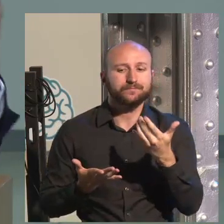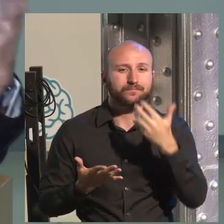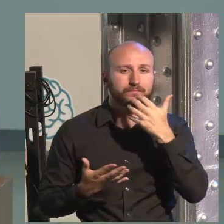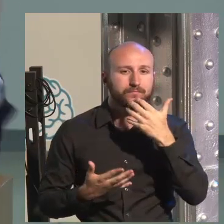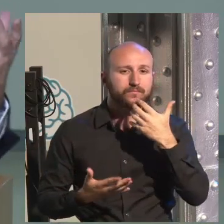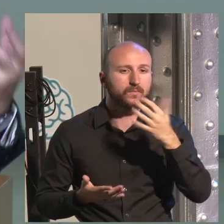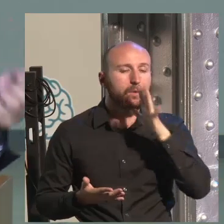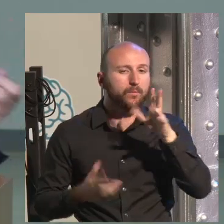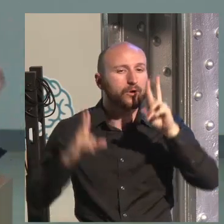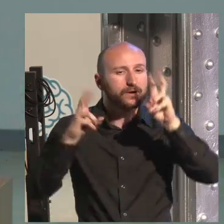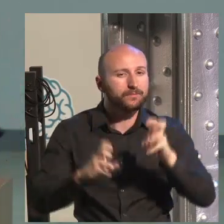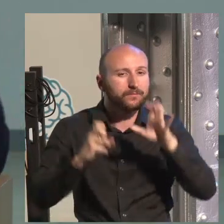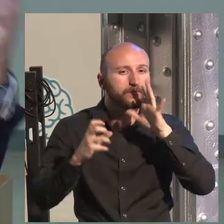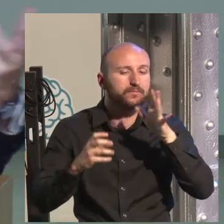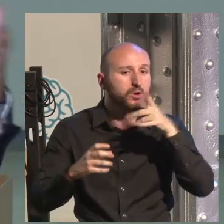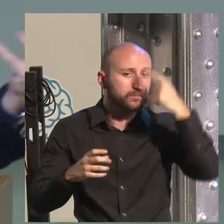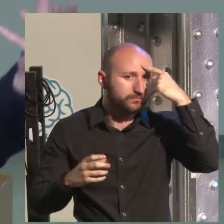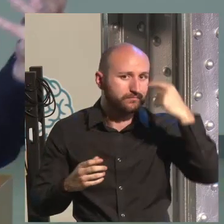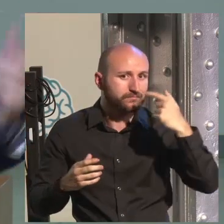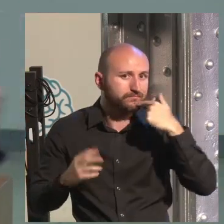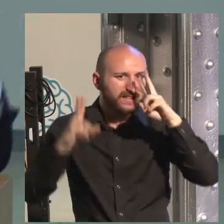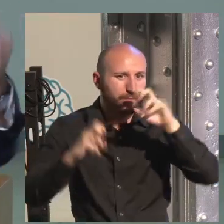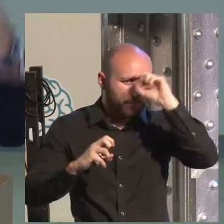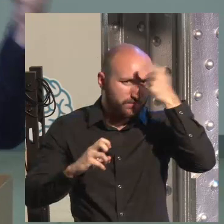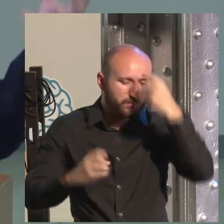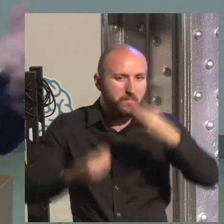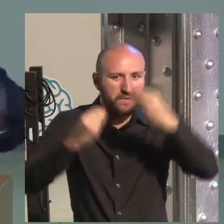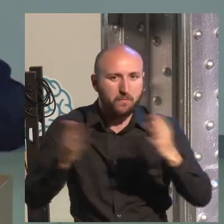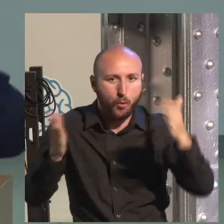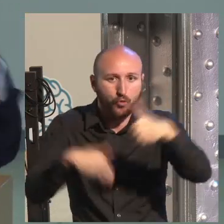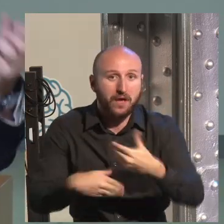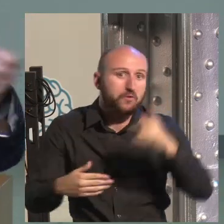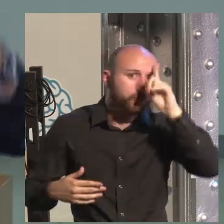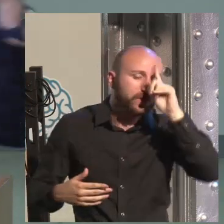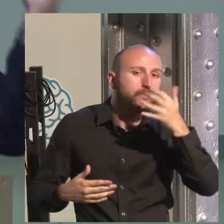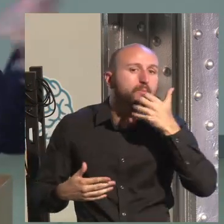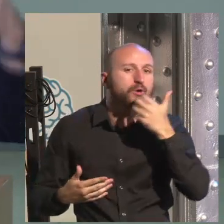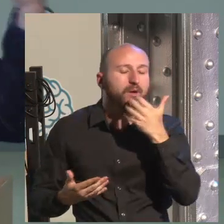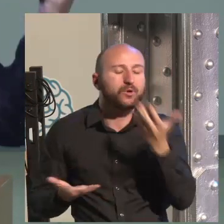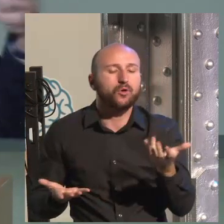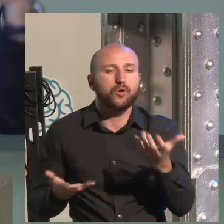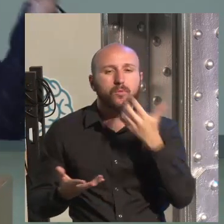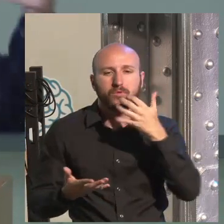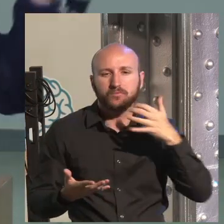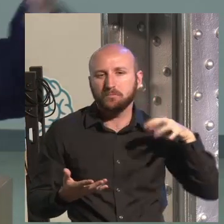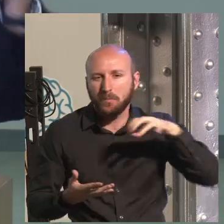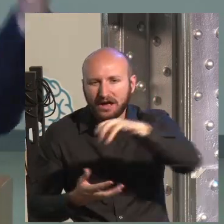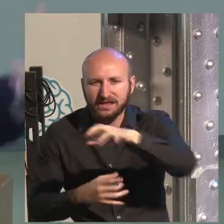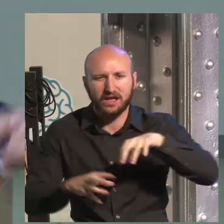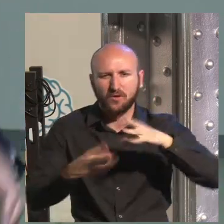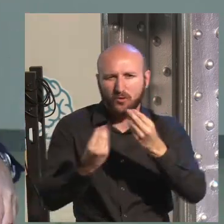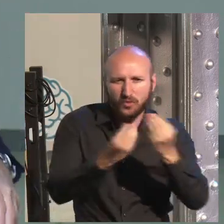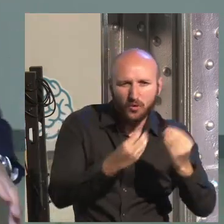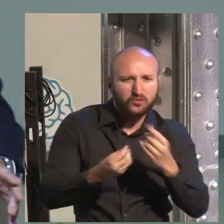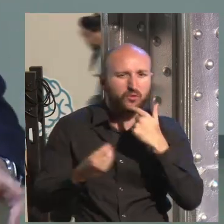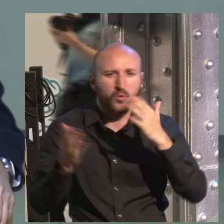es una idea intuitiva y popular, pero que carece de fundamento. No lo sé, hay muchas bacterias por ahí que no tienen inteligencia en el sistema